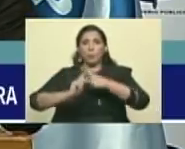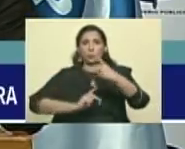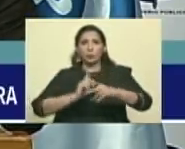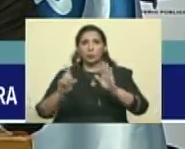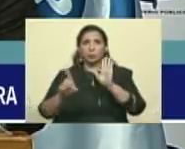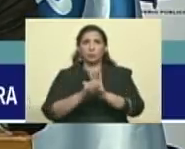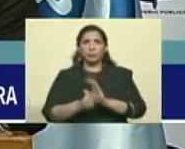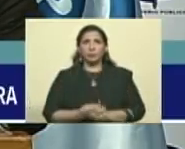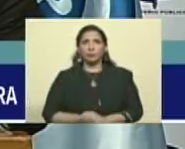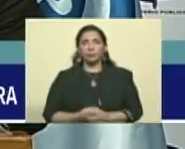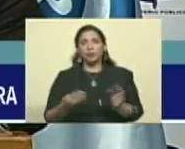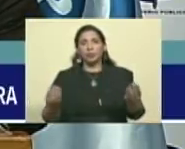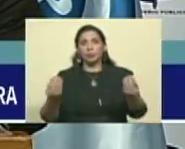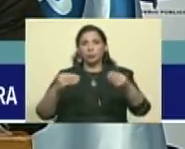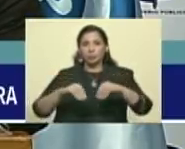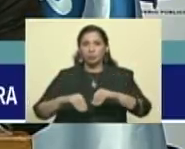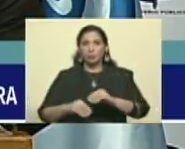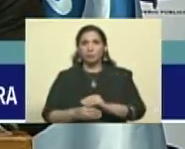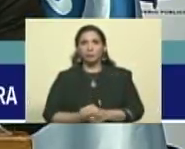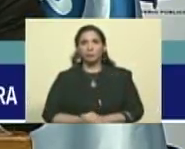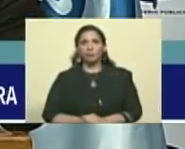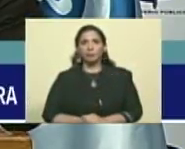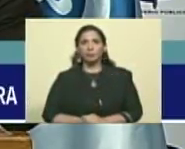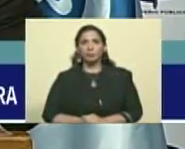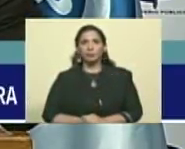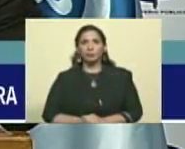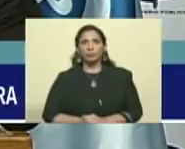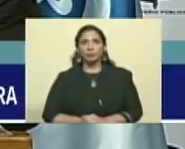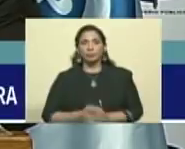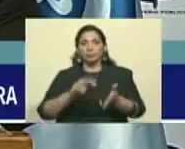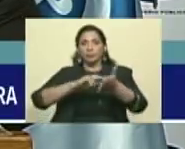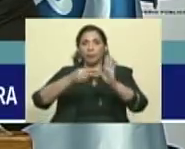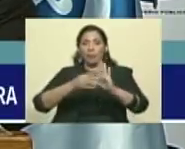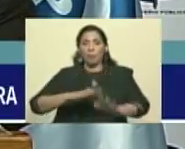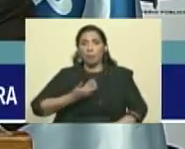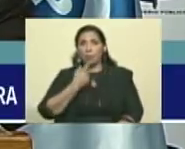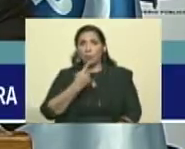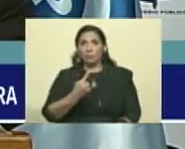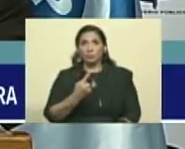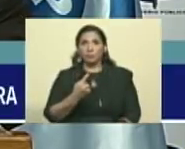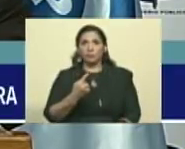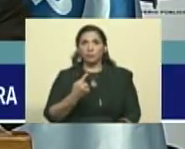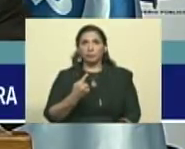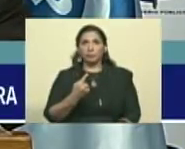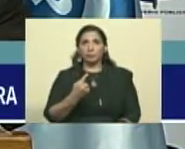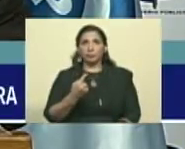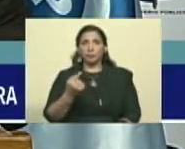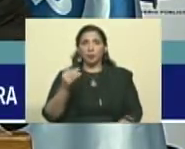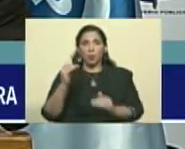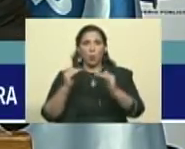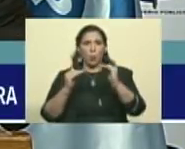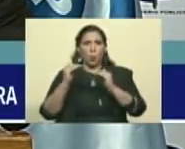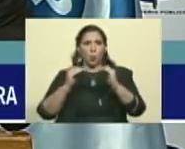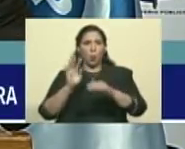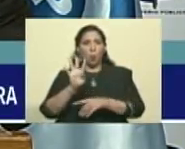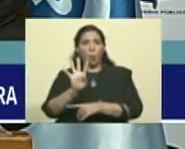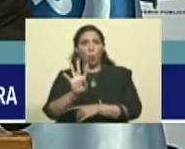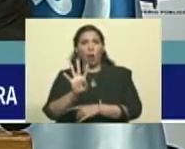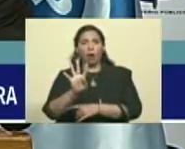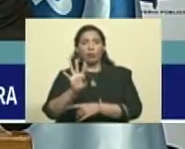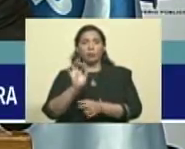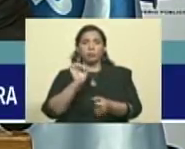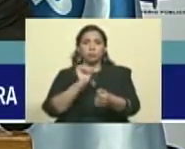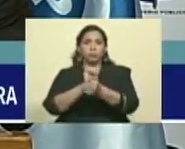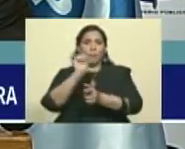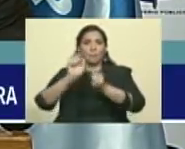y asociación. En tal sentido, pues, puedo decir que en el balance son de estos 4 detenidos,